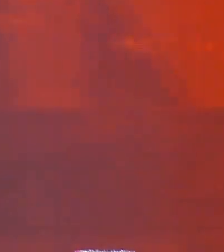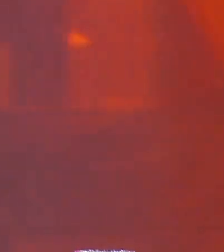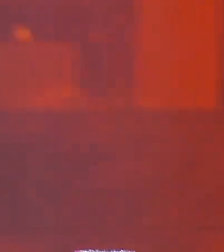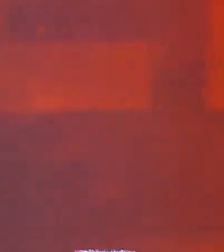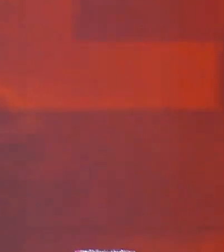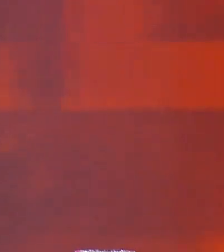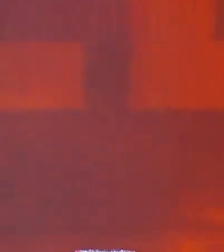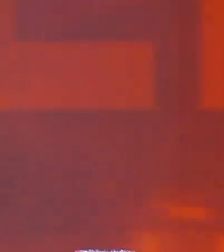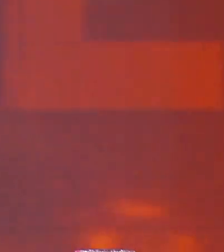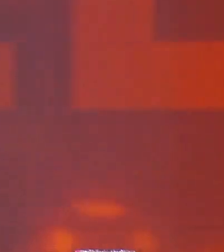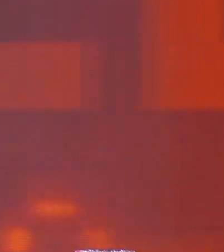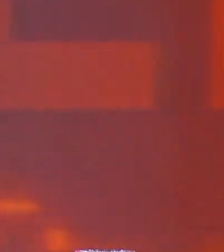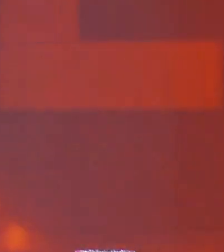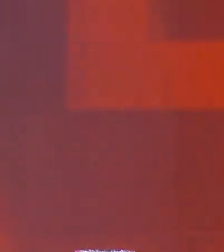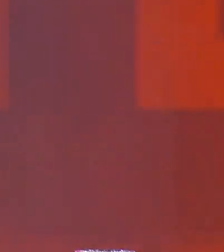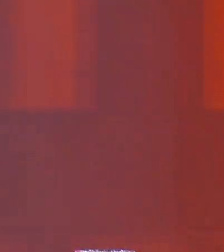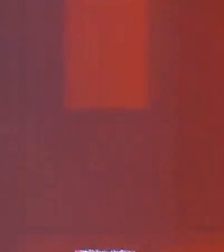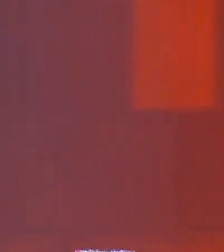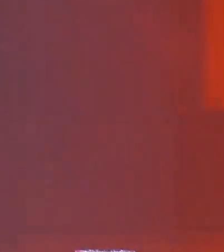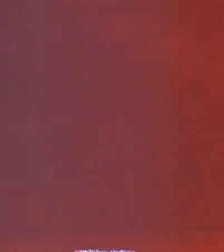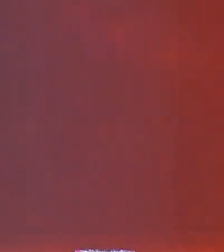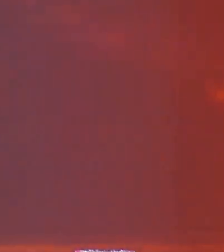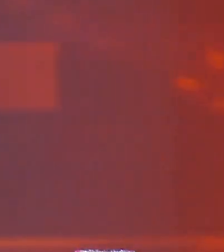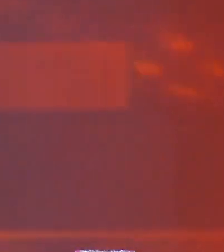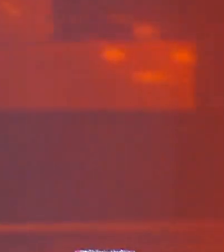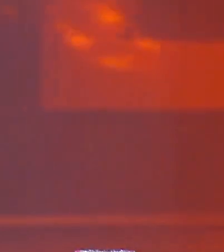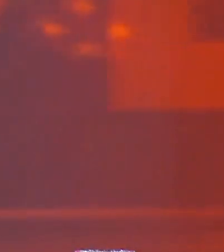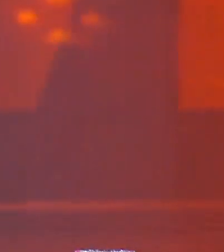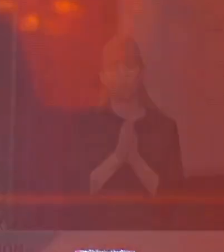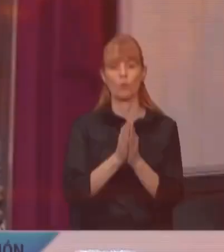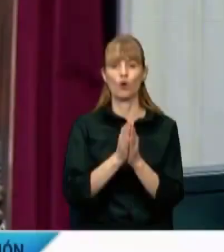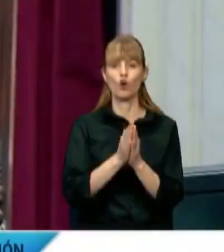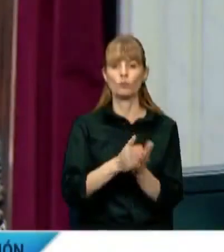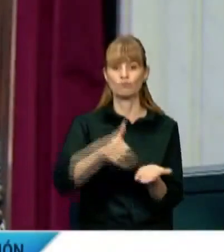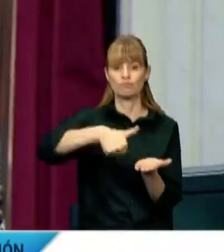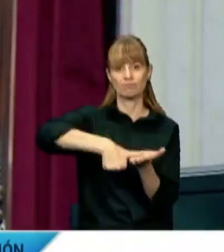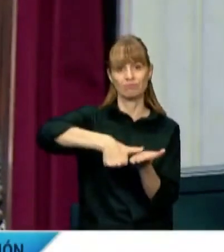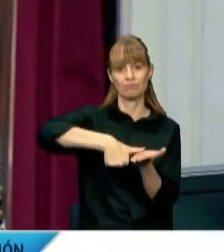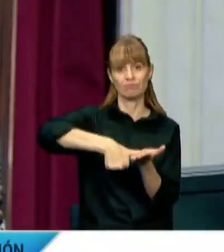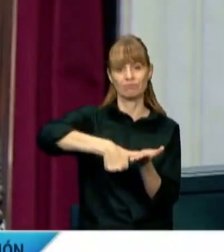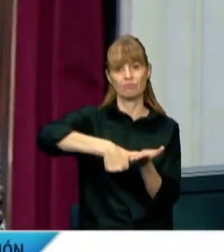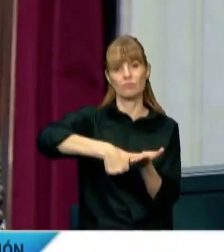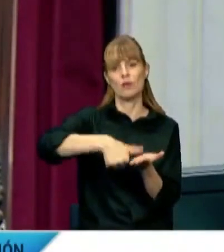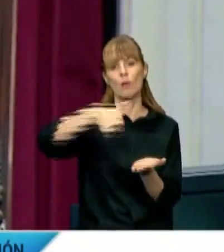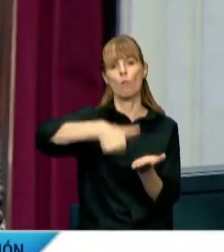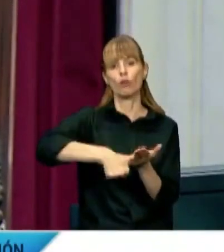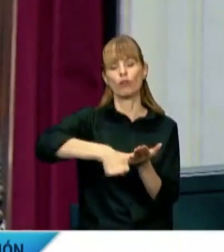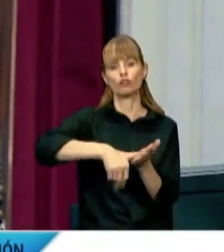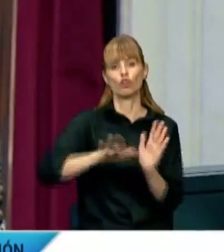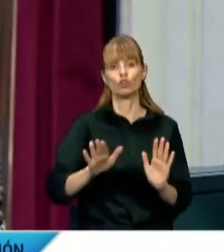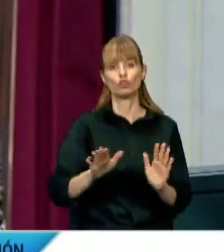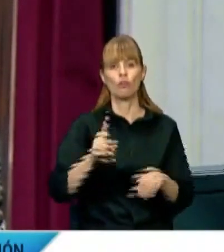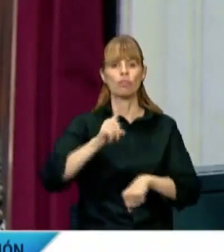a partir de la próxima elección que es legislativa pero también va a regir para la elección del año 2027 ya no se